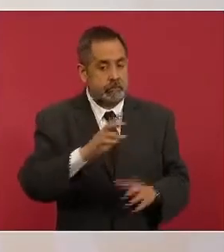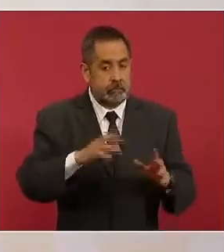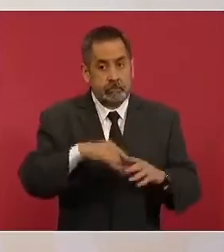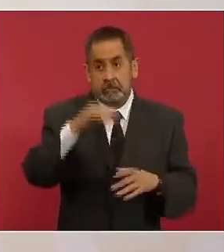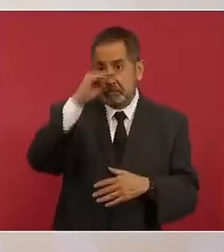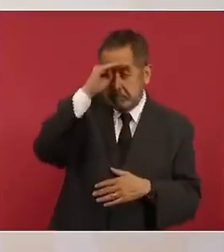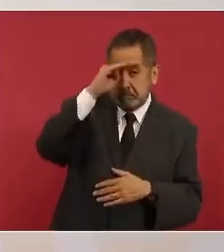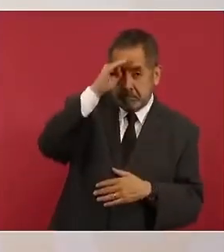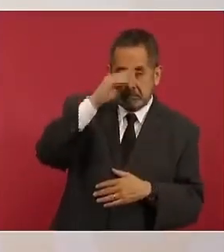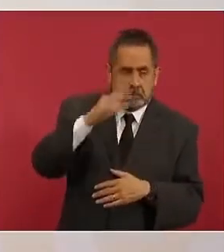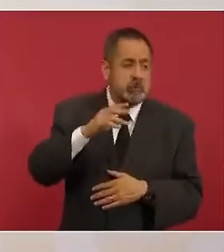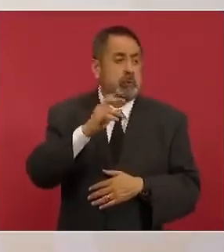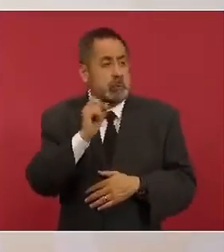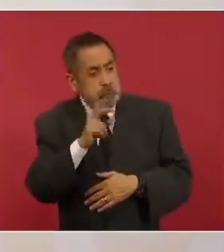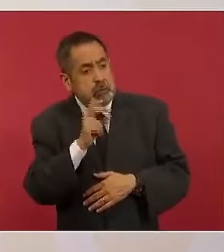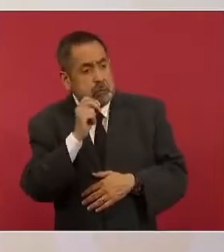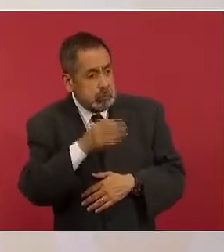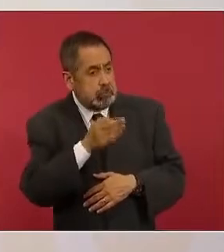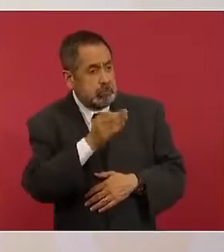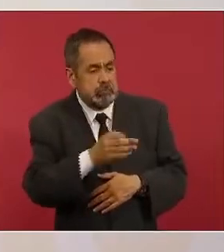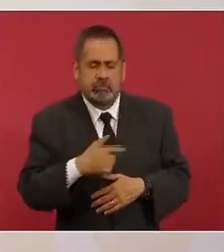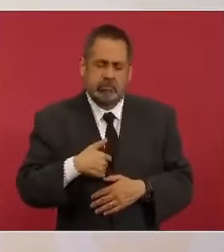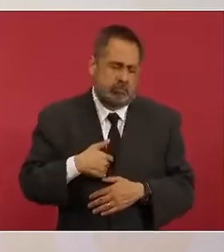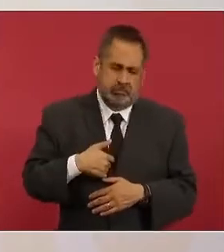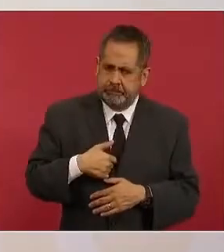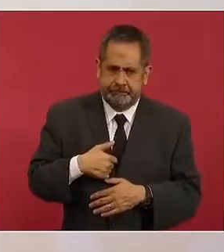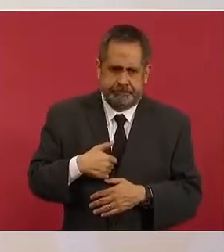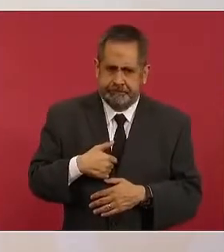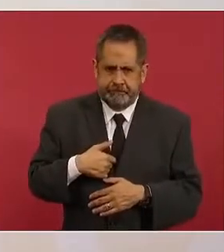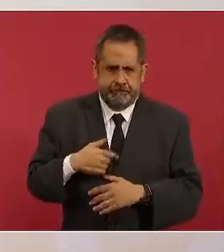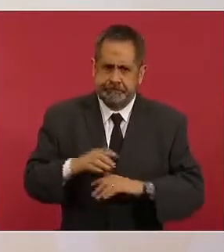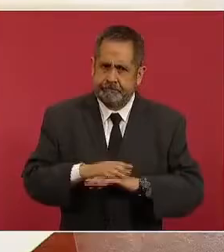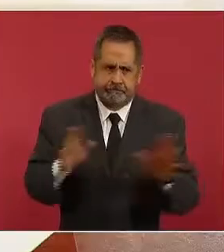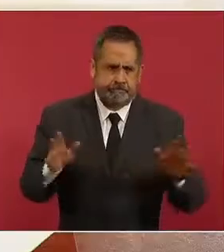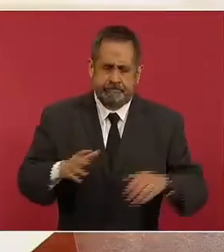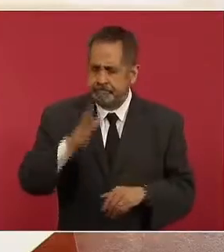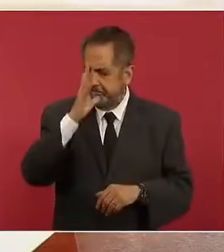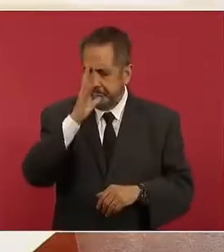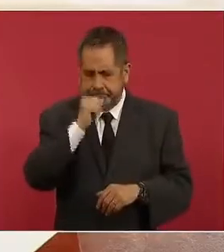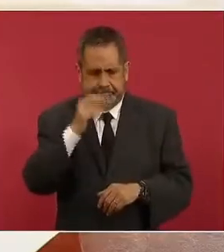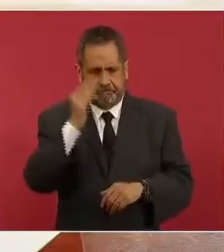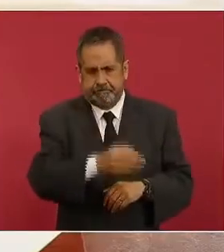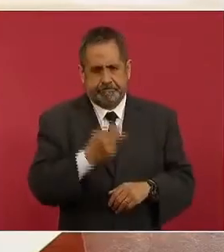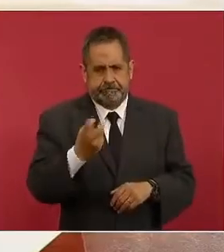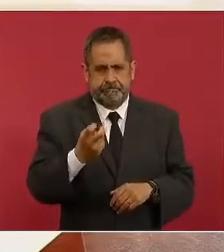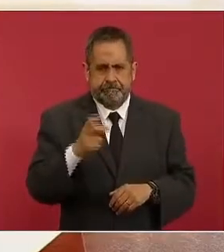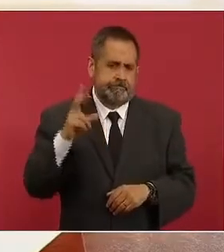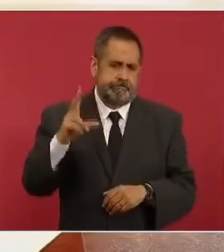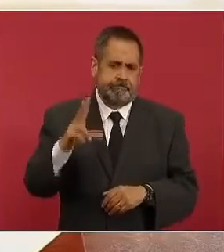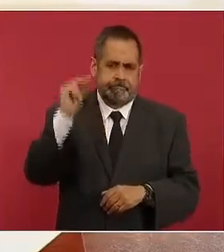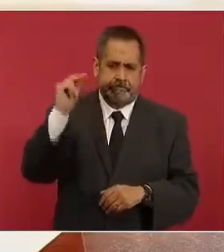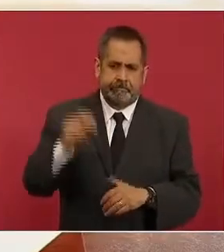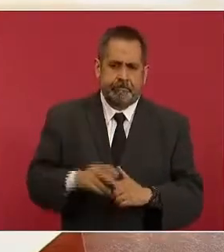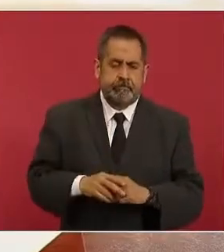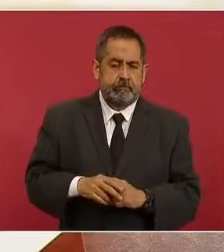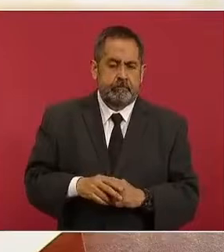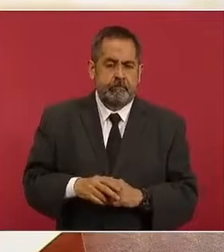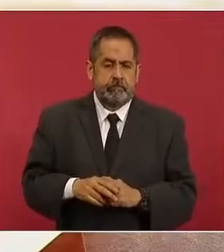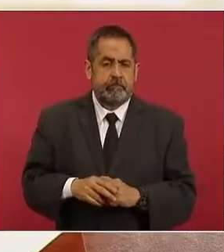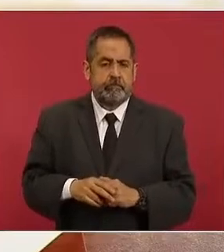ellos pensaban de que eso iba a ser aceptado y alguien